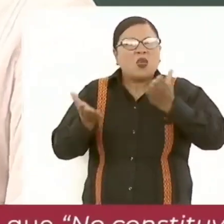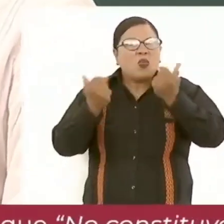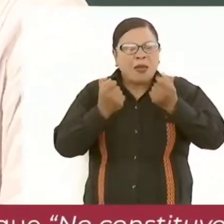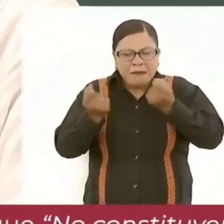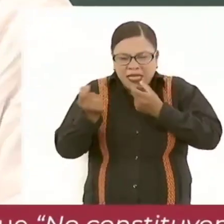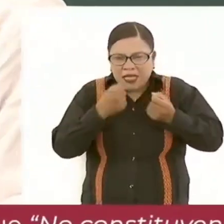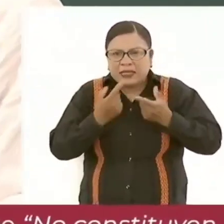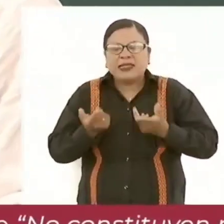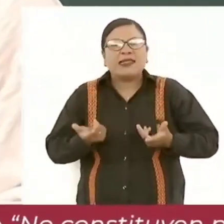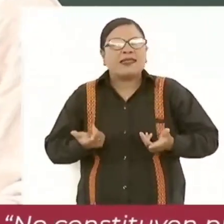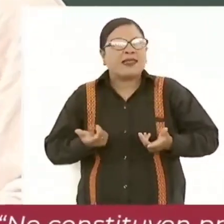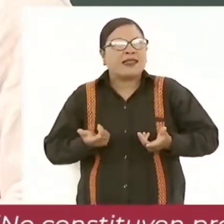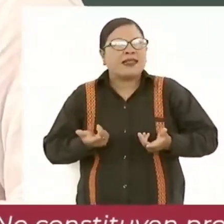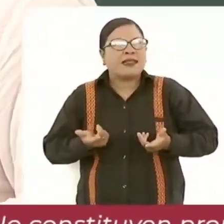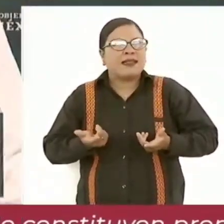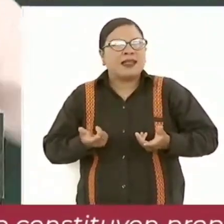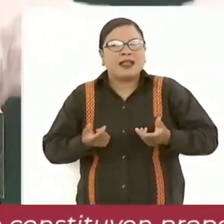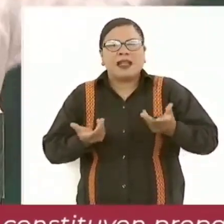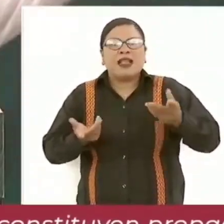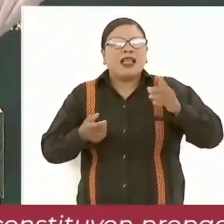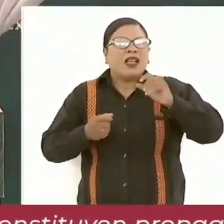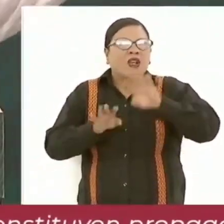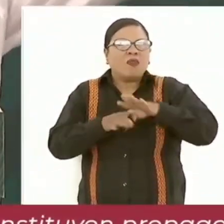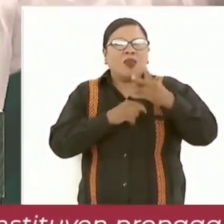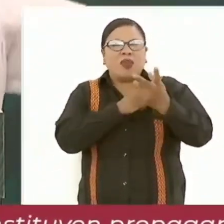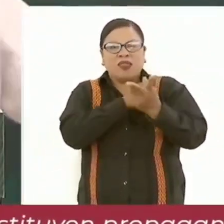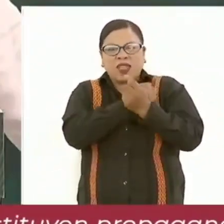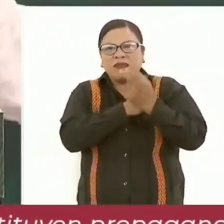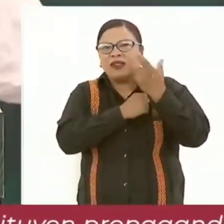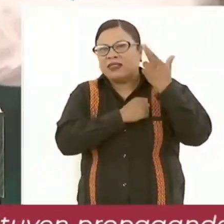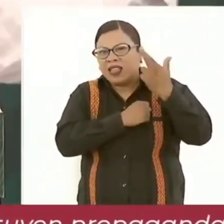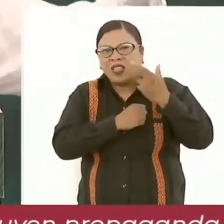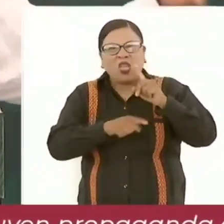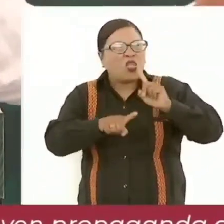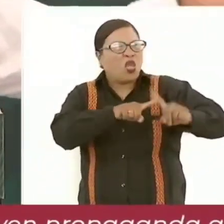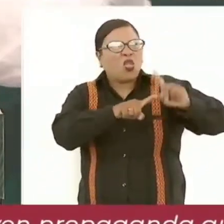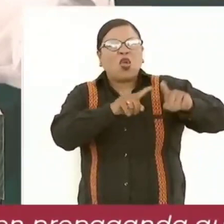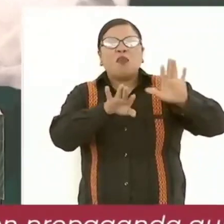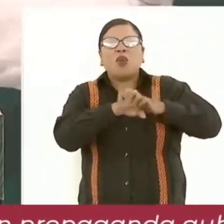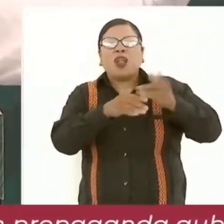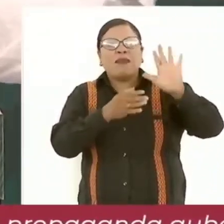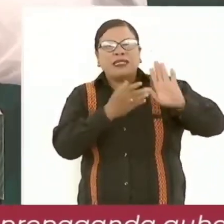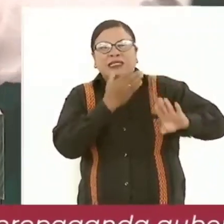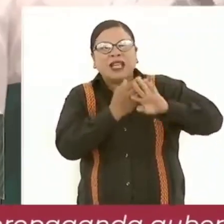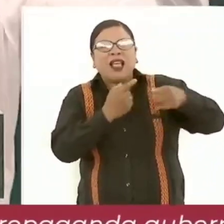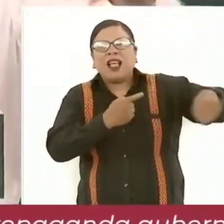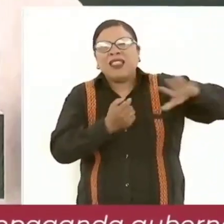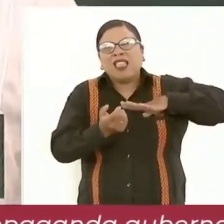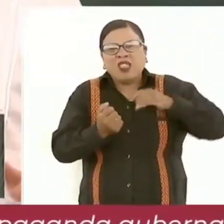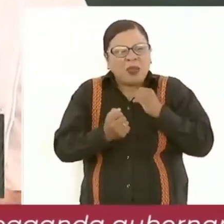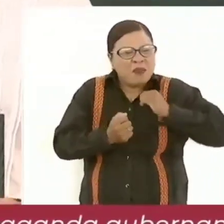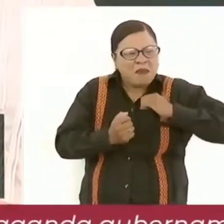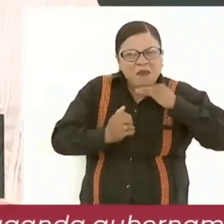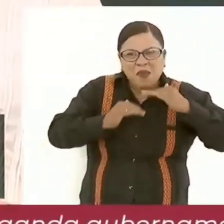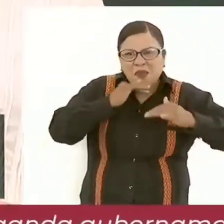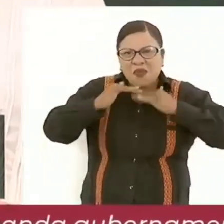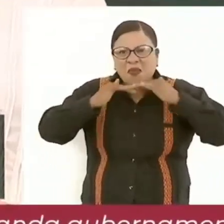medicamentos y todos los medios, porque es una red de complicidades, de